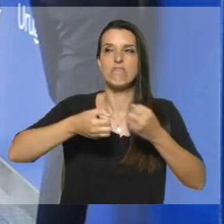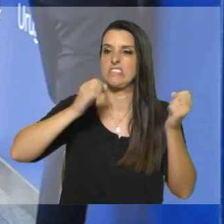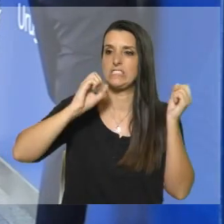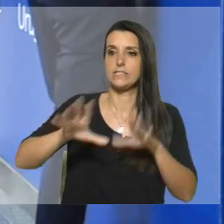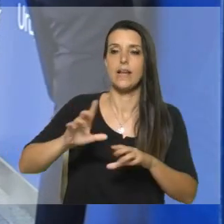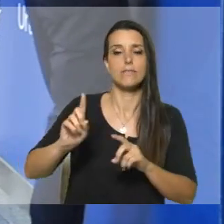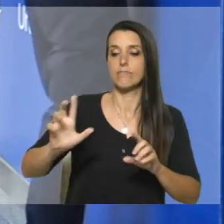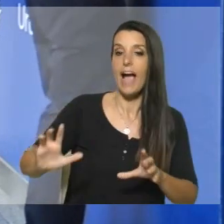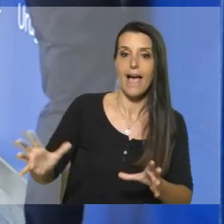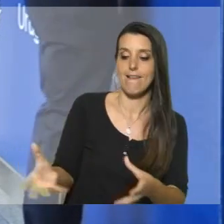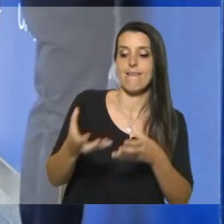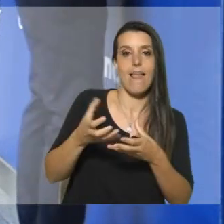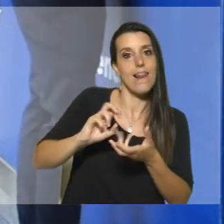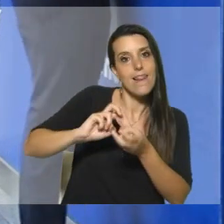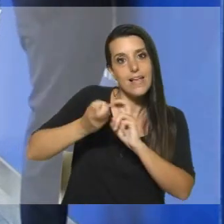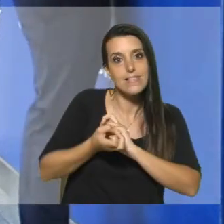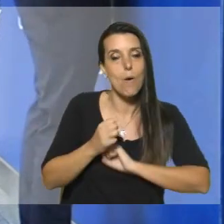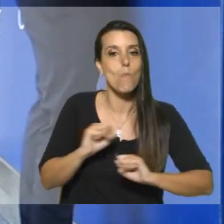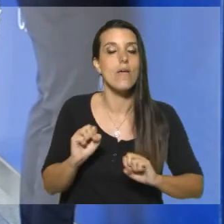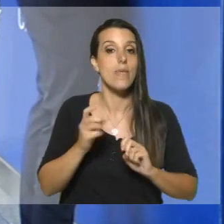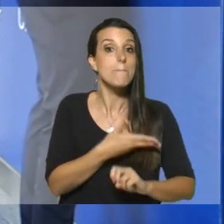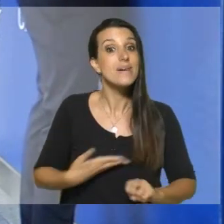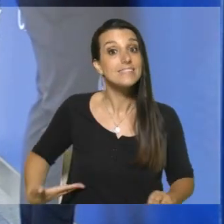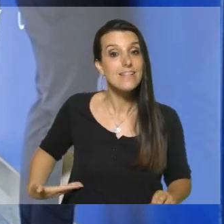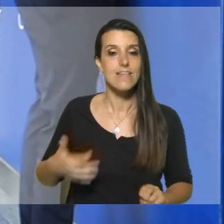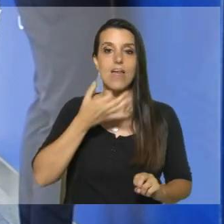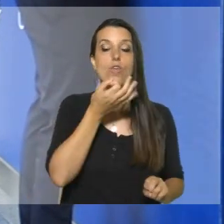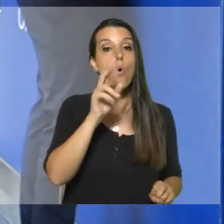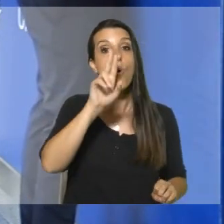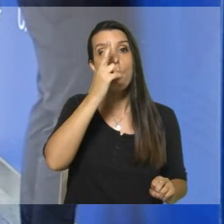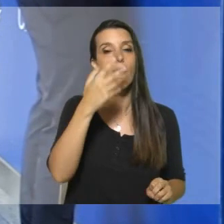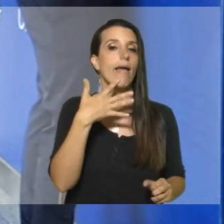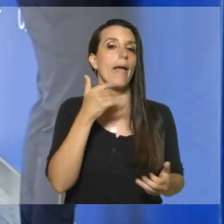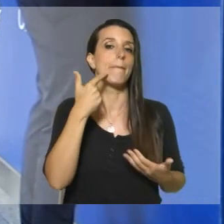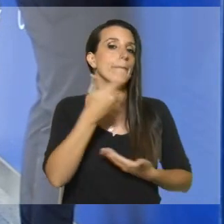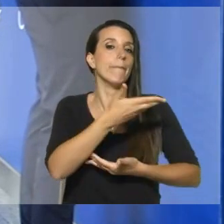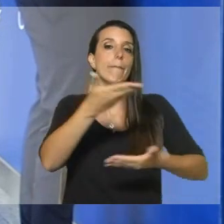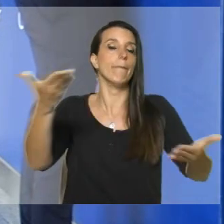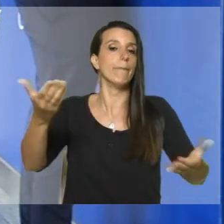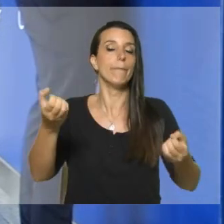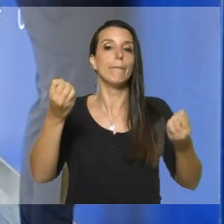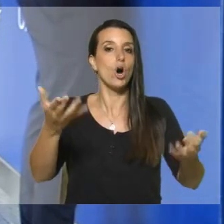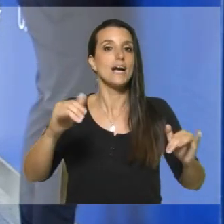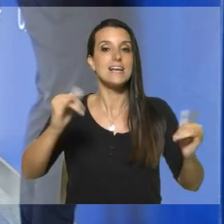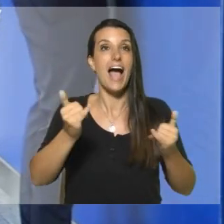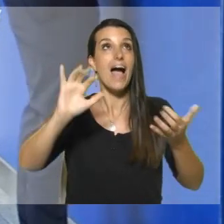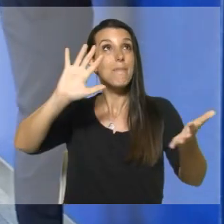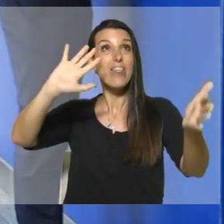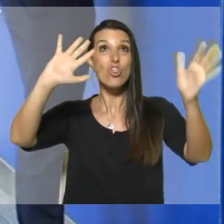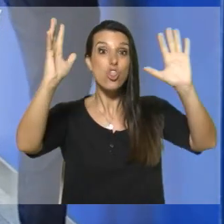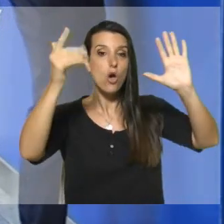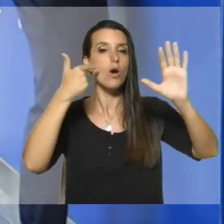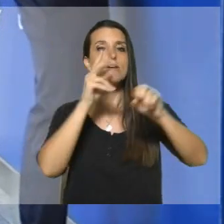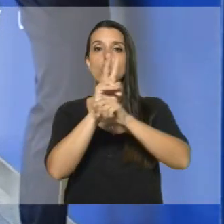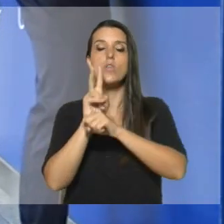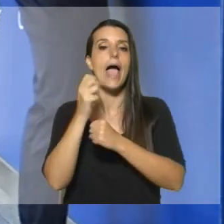A propósito, el presidente de la República señalaba que Uruguay es un ejemplo porque se ha atendido el medio ambiente sin afectar